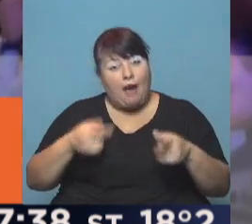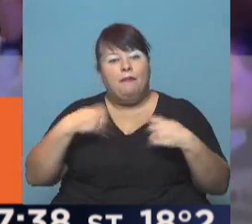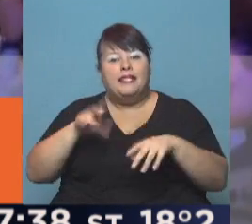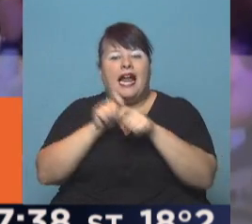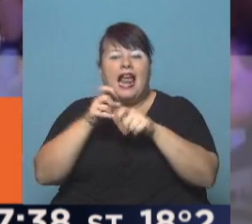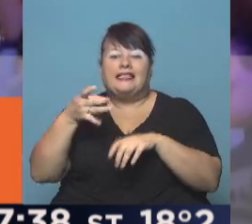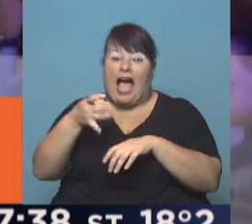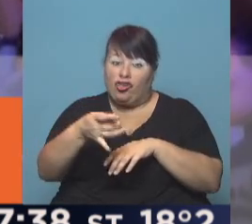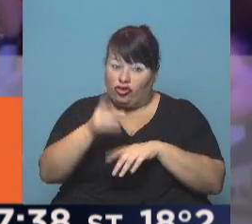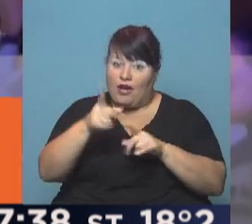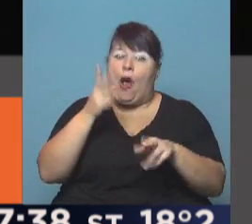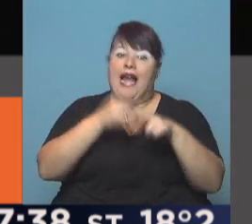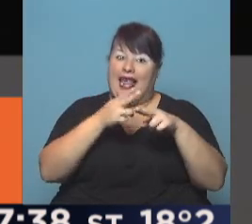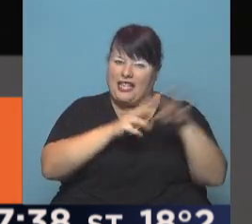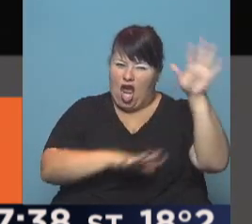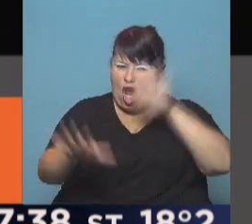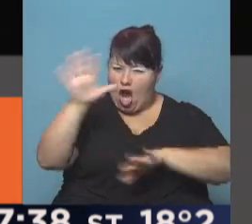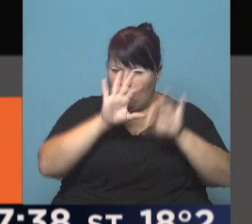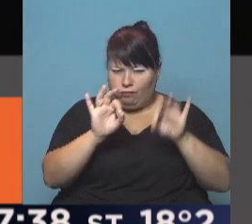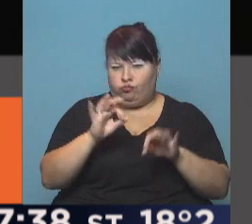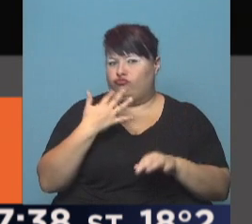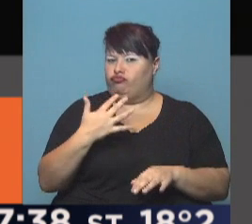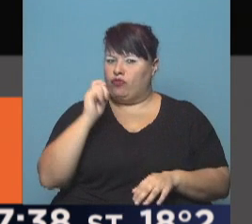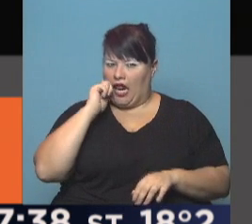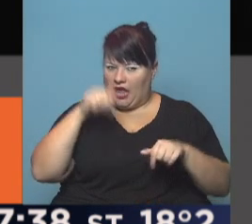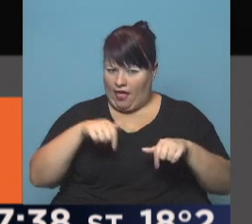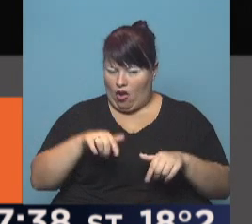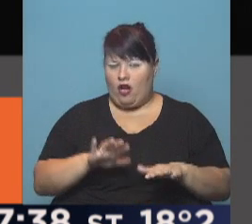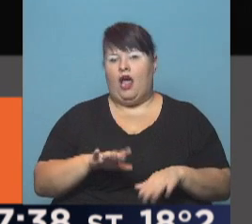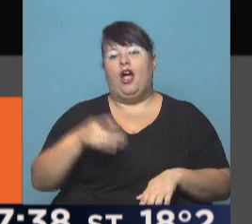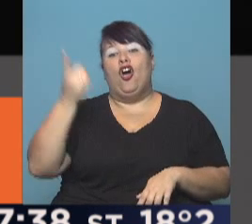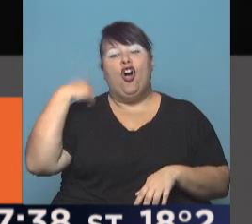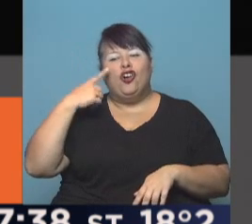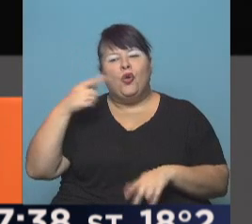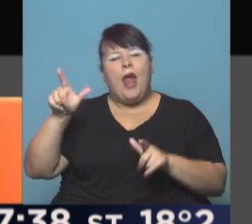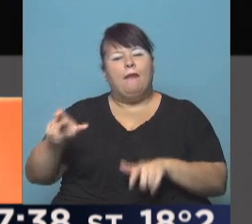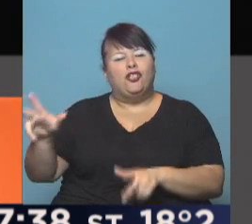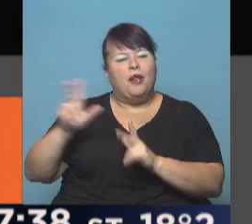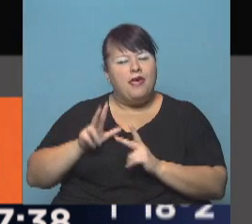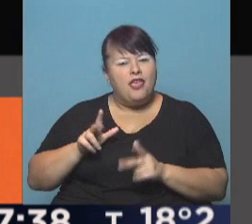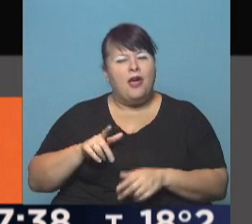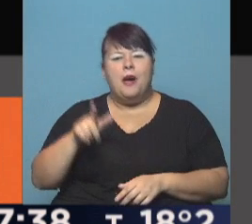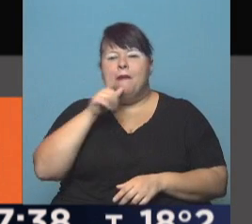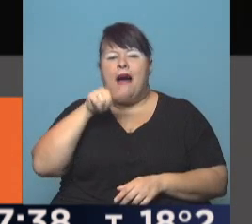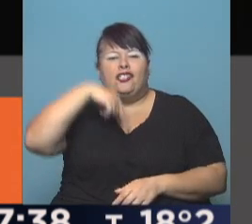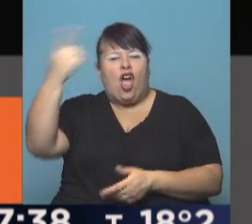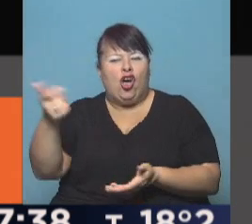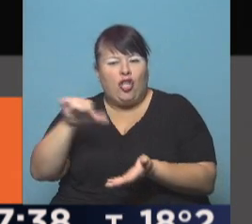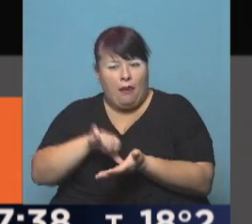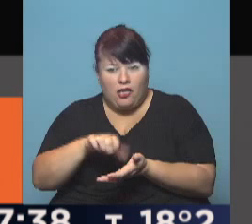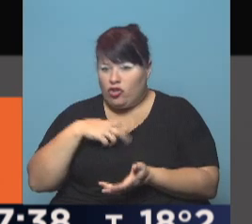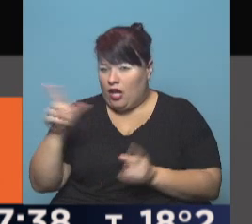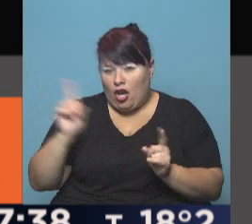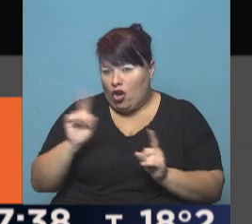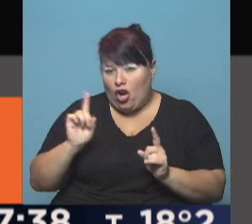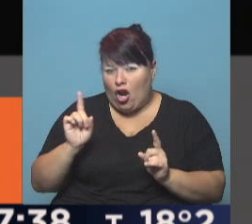las estaciones, como la de Retiro, que quedó tan linda. El otro día alguien me decía, parece otro país. Y yo le dije,